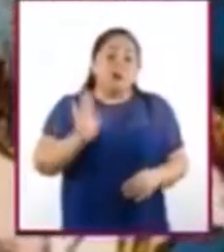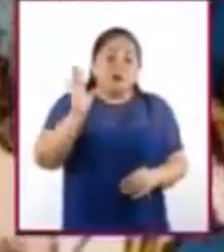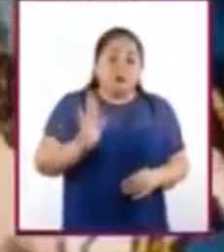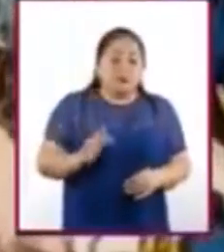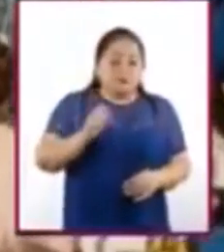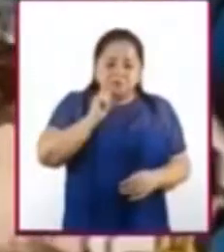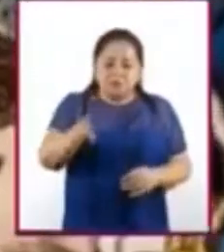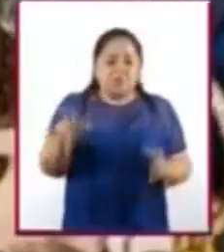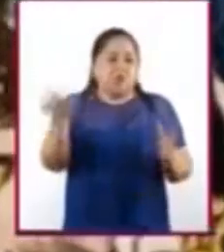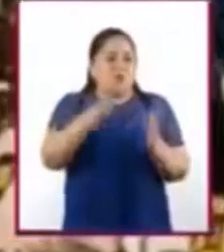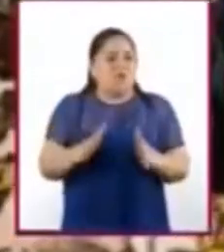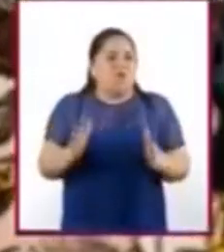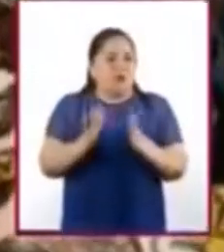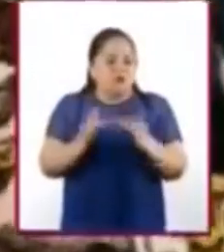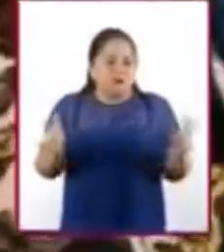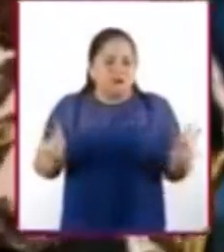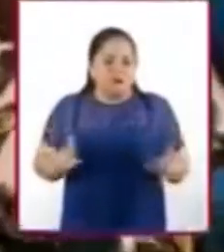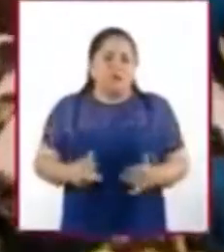también franceses.